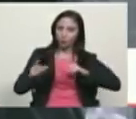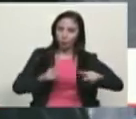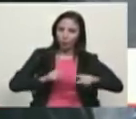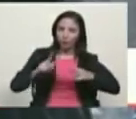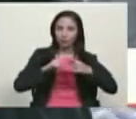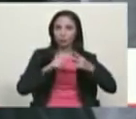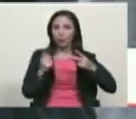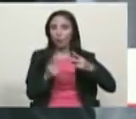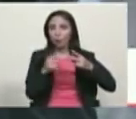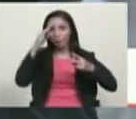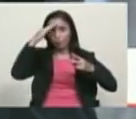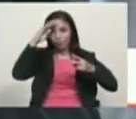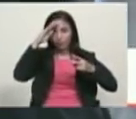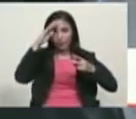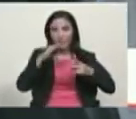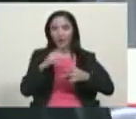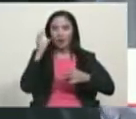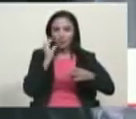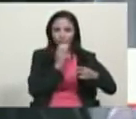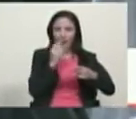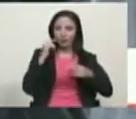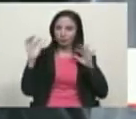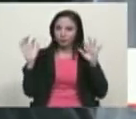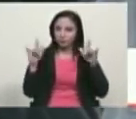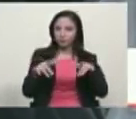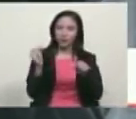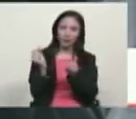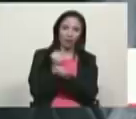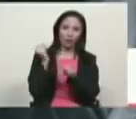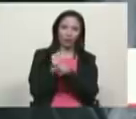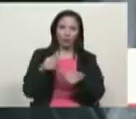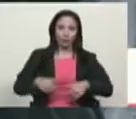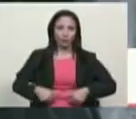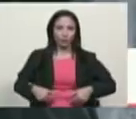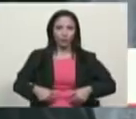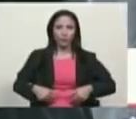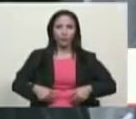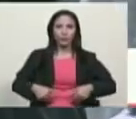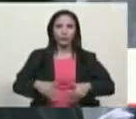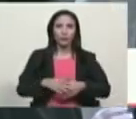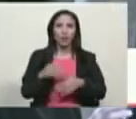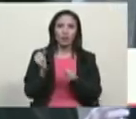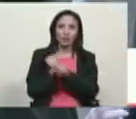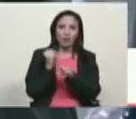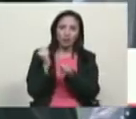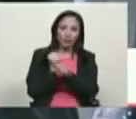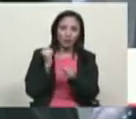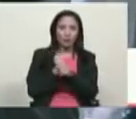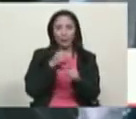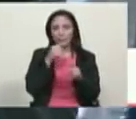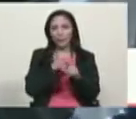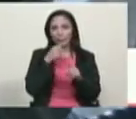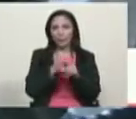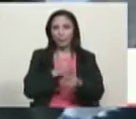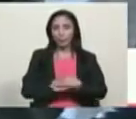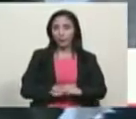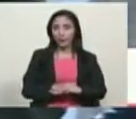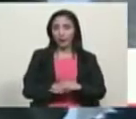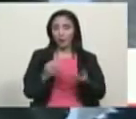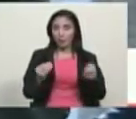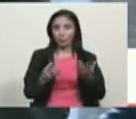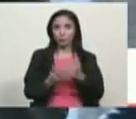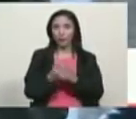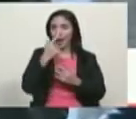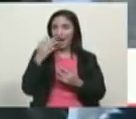Fidel recibió a aquellos mexicanos allá, trabajó mucho con ellos, y y porque estaba, era la